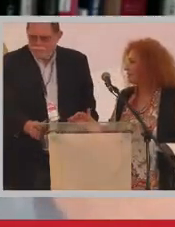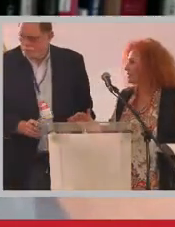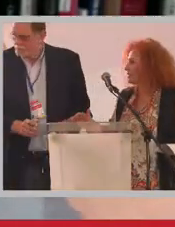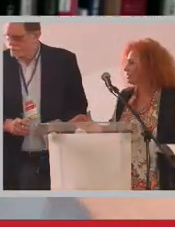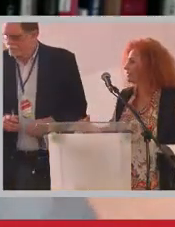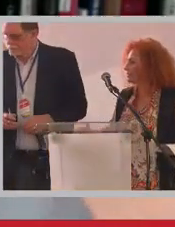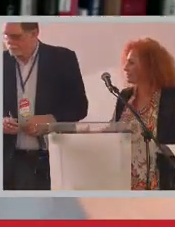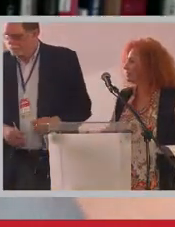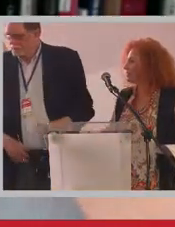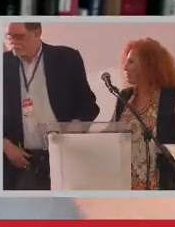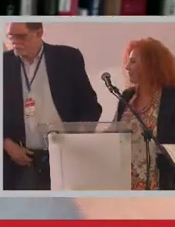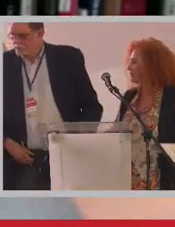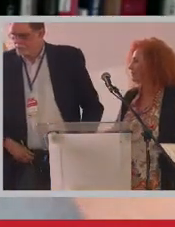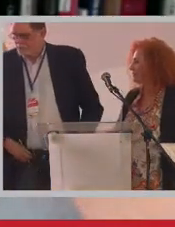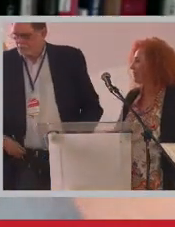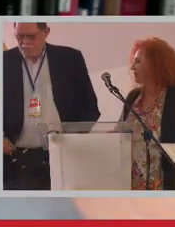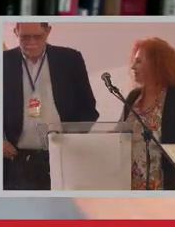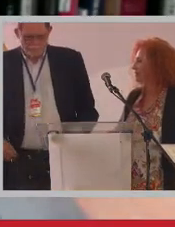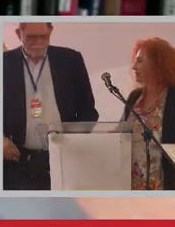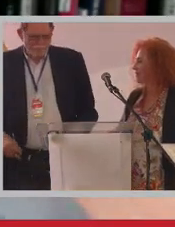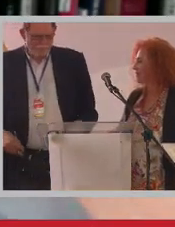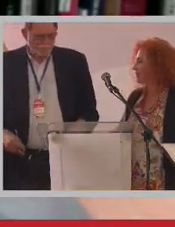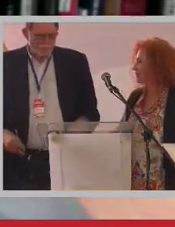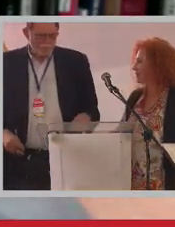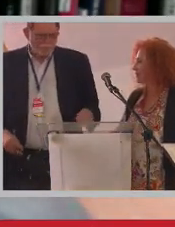Ah, no se oye.